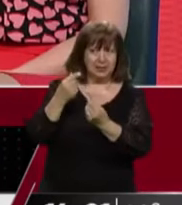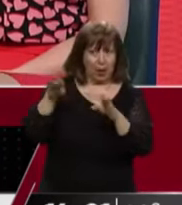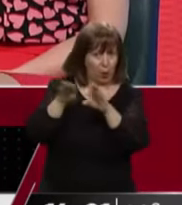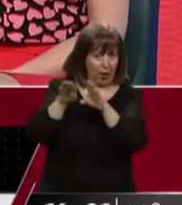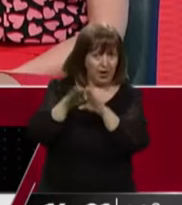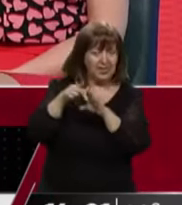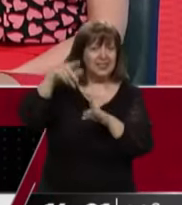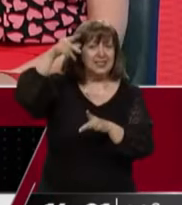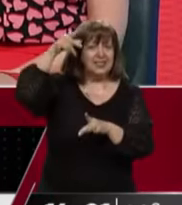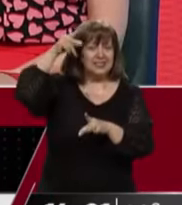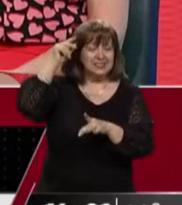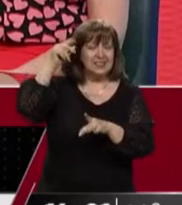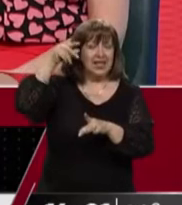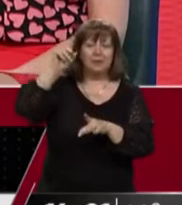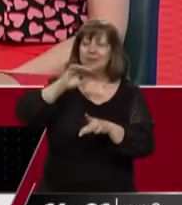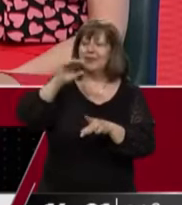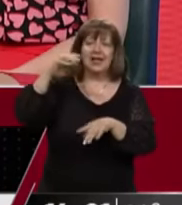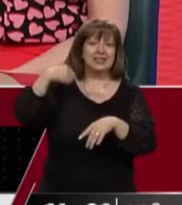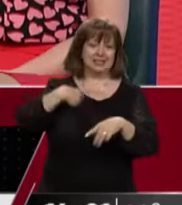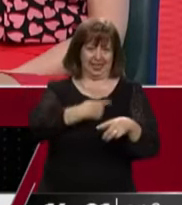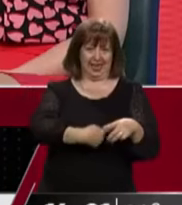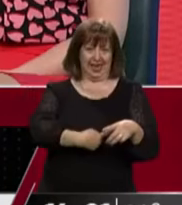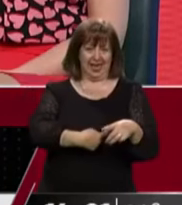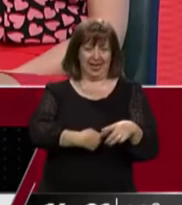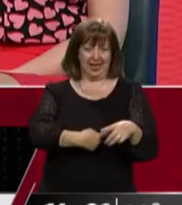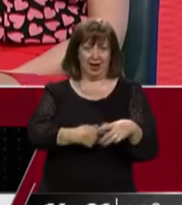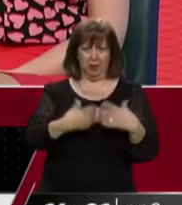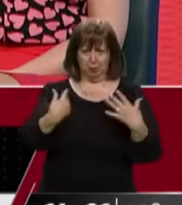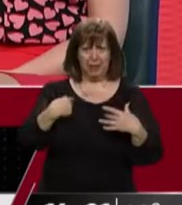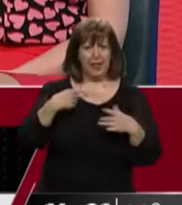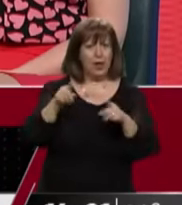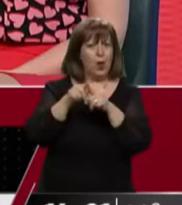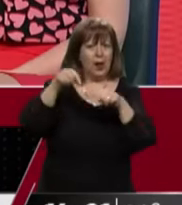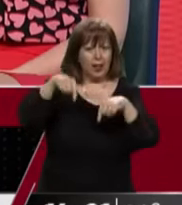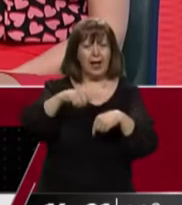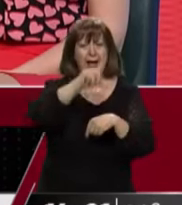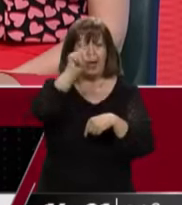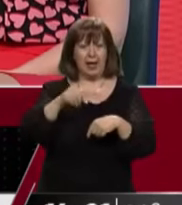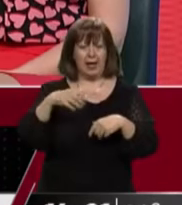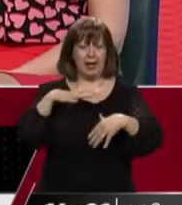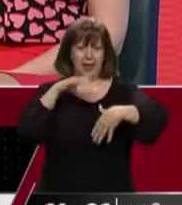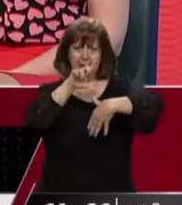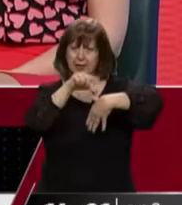China? ¿Este tipo de tratamiento se puede llegar a hacer algo acá en Sudamérica?